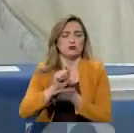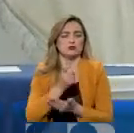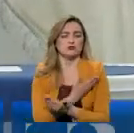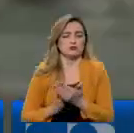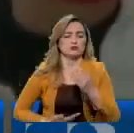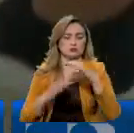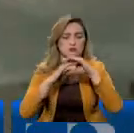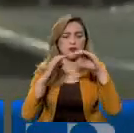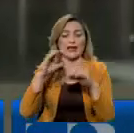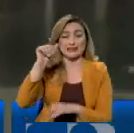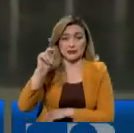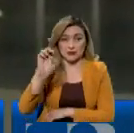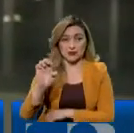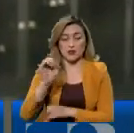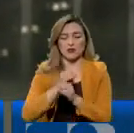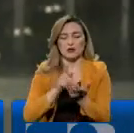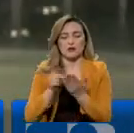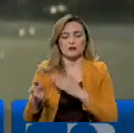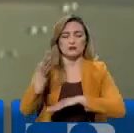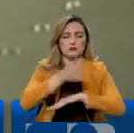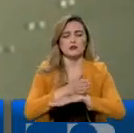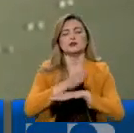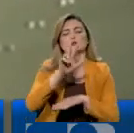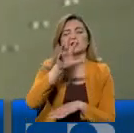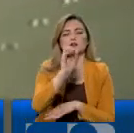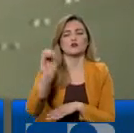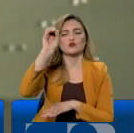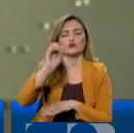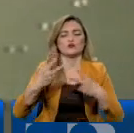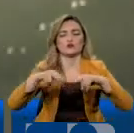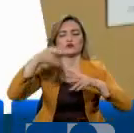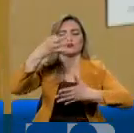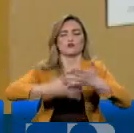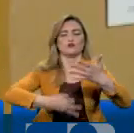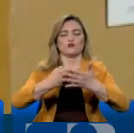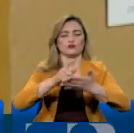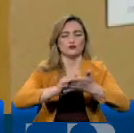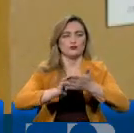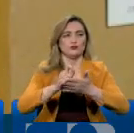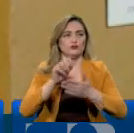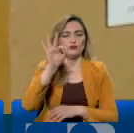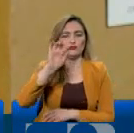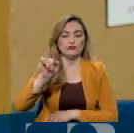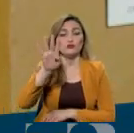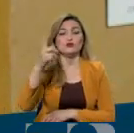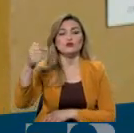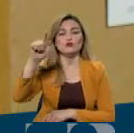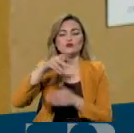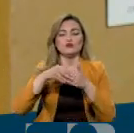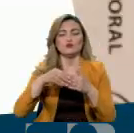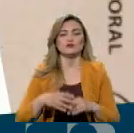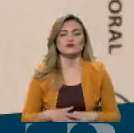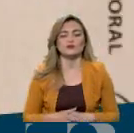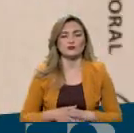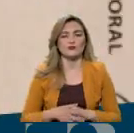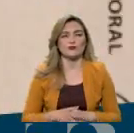del CNE, la institución deberá pagar un anticipo del 30% del valor del contrato, que en total es de 9,4 millones de